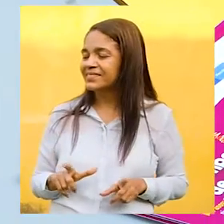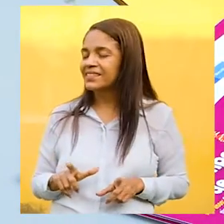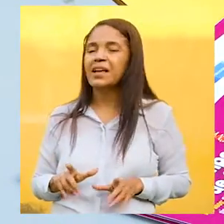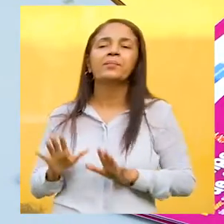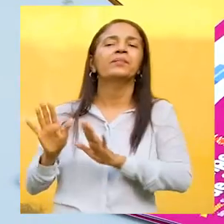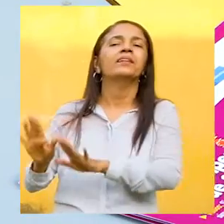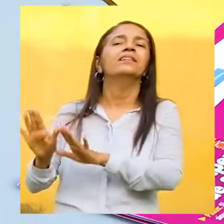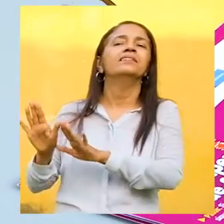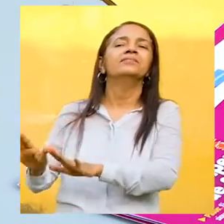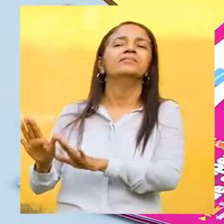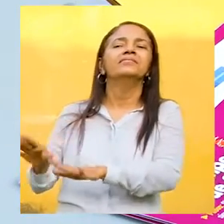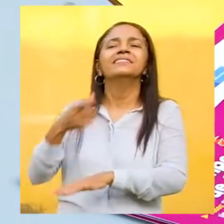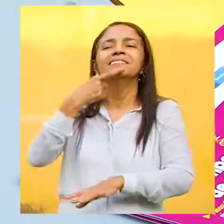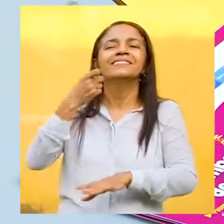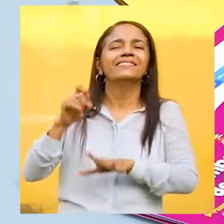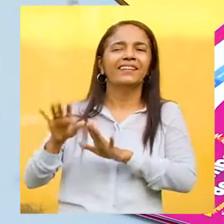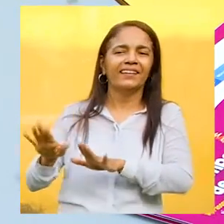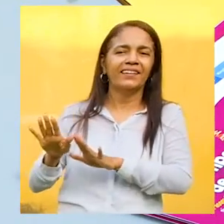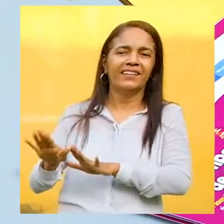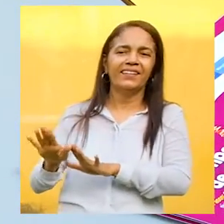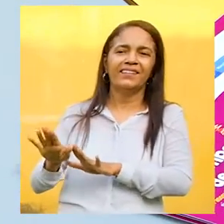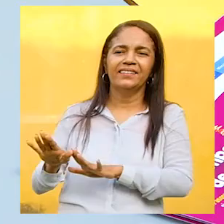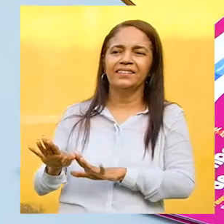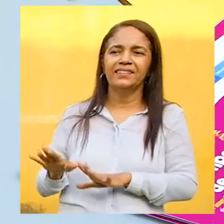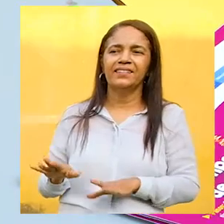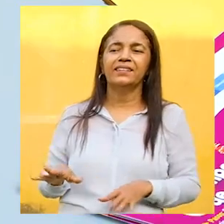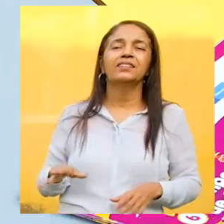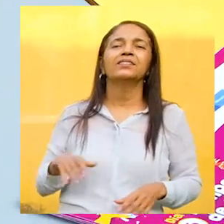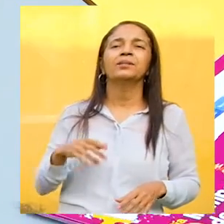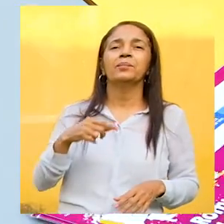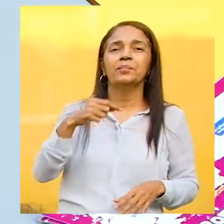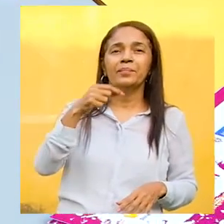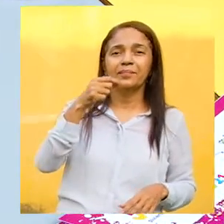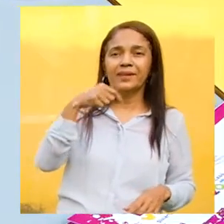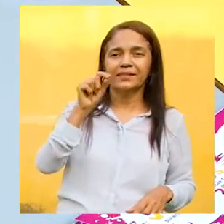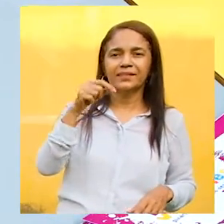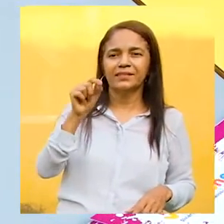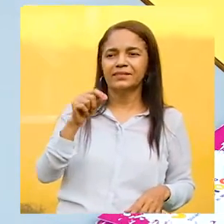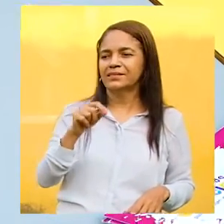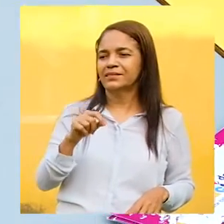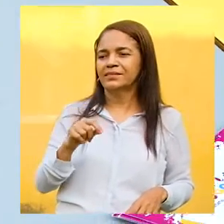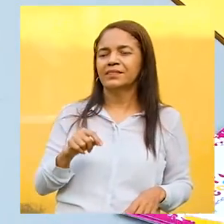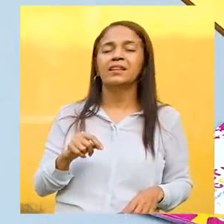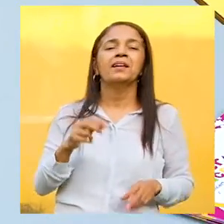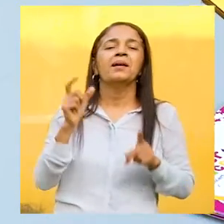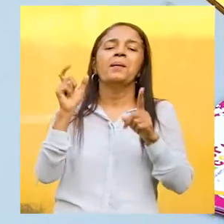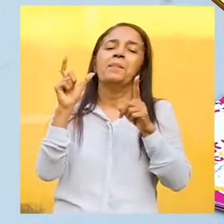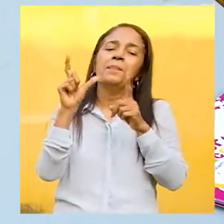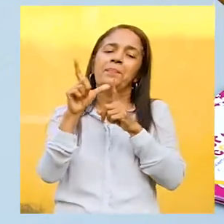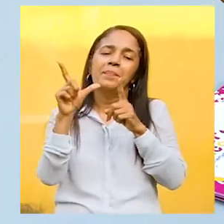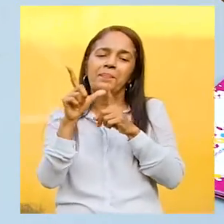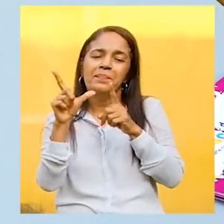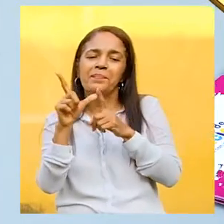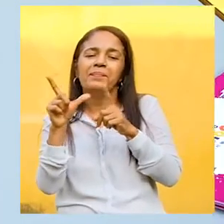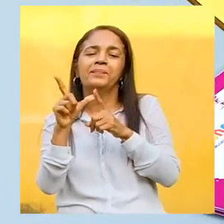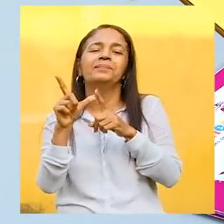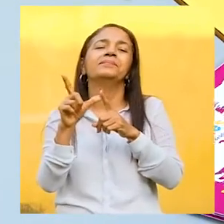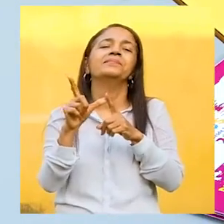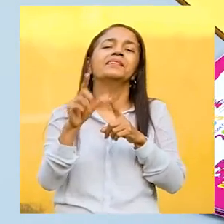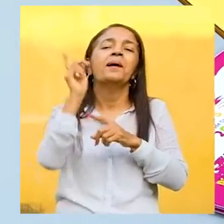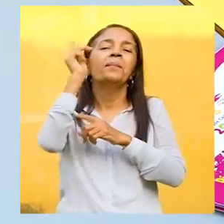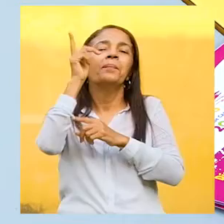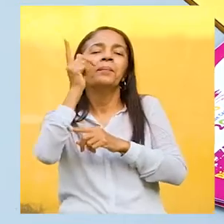mientras se seca, vamos a tomar nuestro marcador y a escribir en cada palito la letra